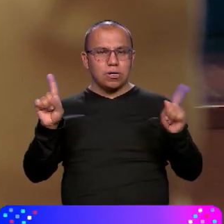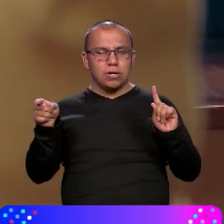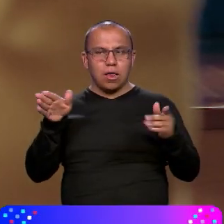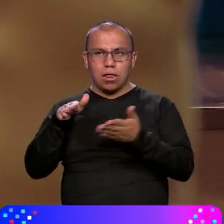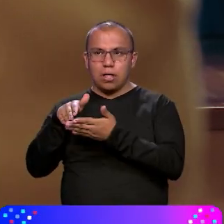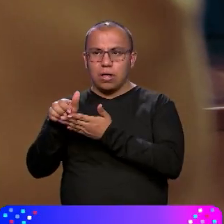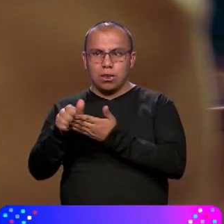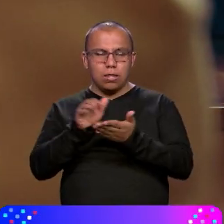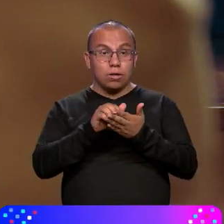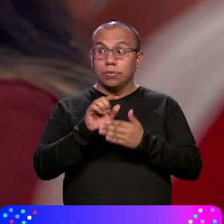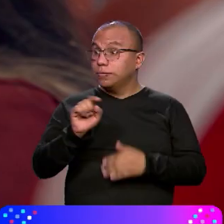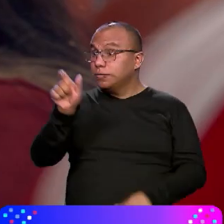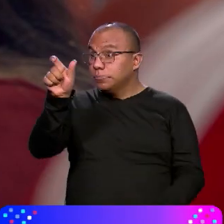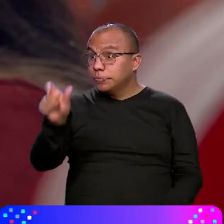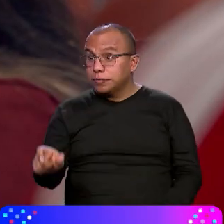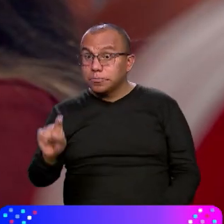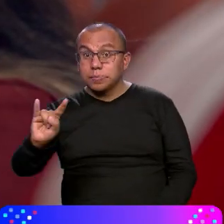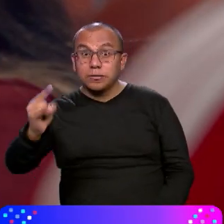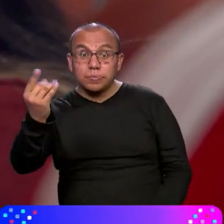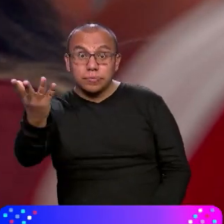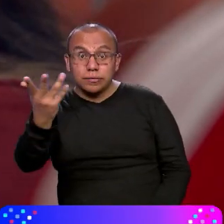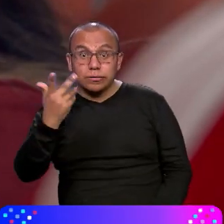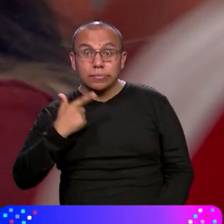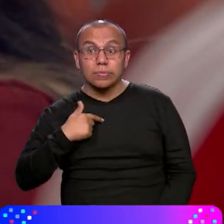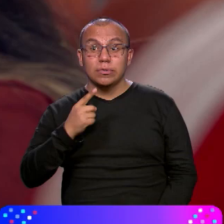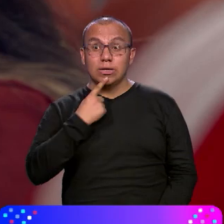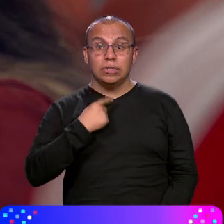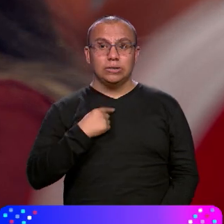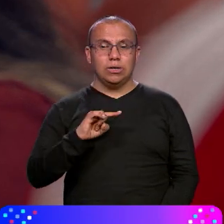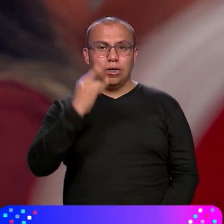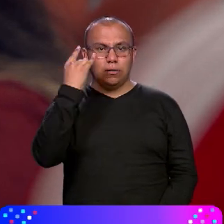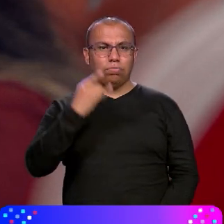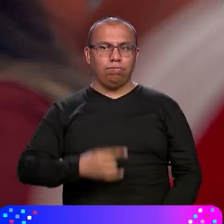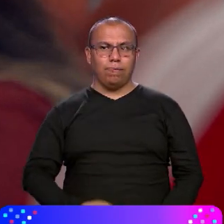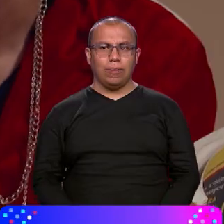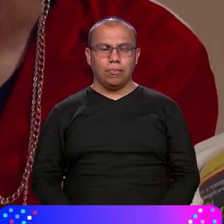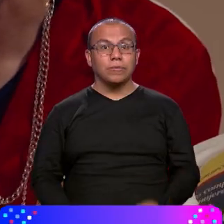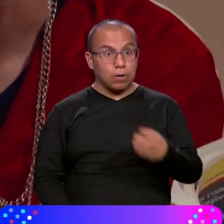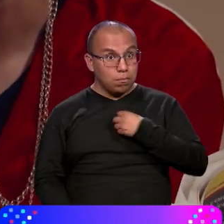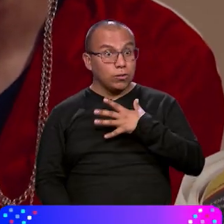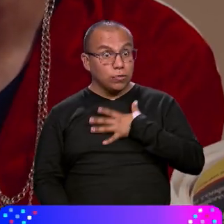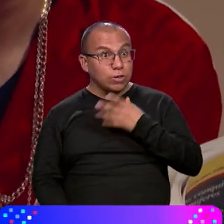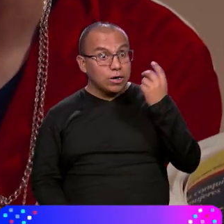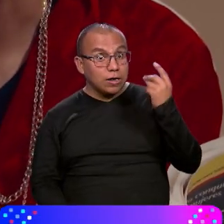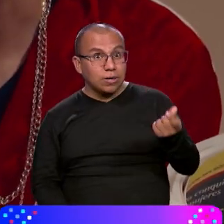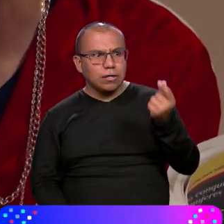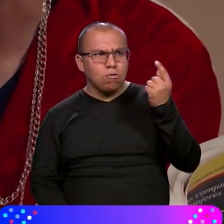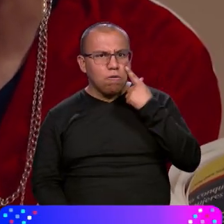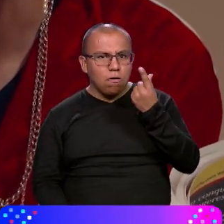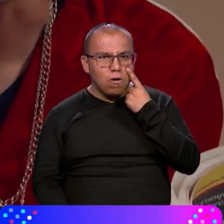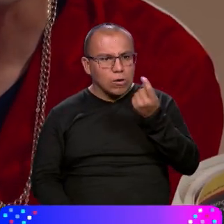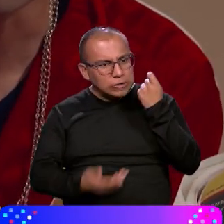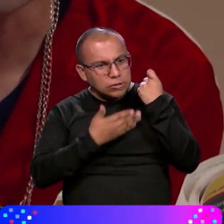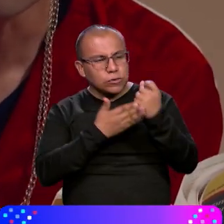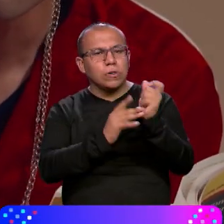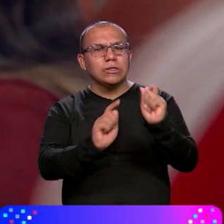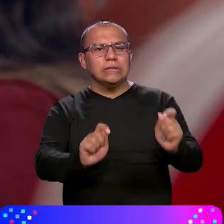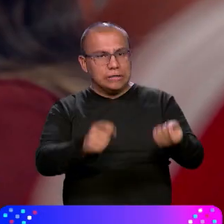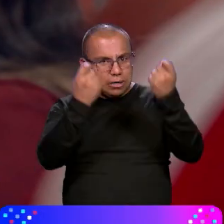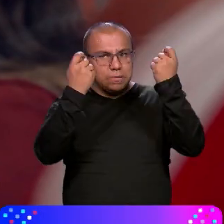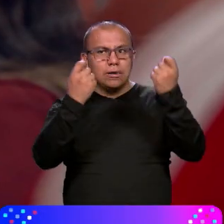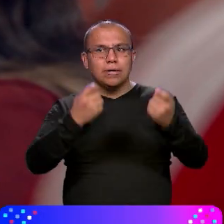Señorita García, ¿alguna otra apreciación? Esta es nuestra oportunidad. ¡Ya! Salvando damiselas en peligro,